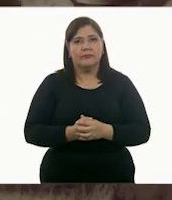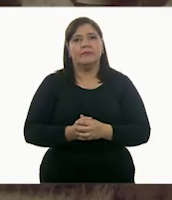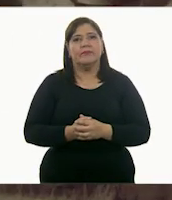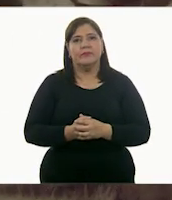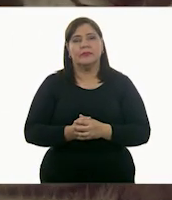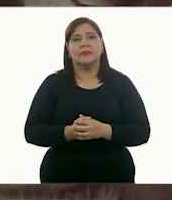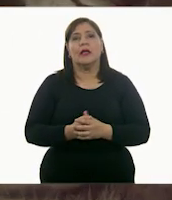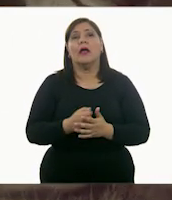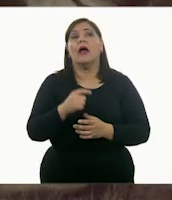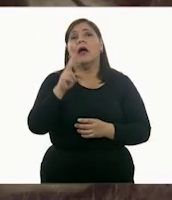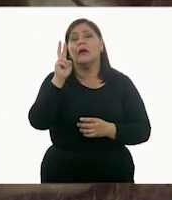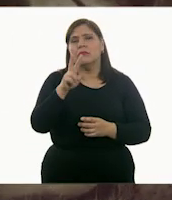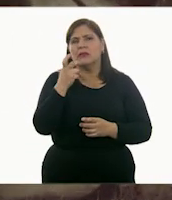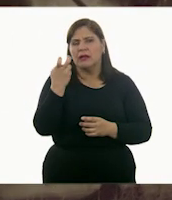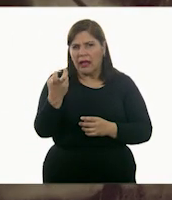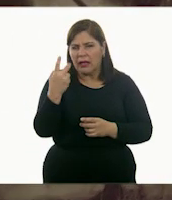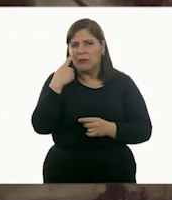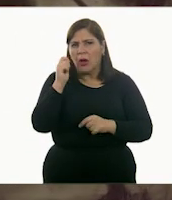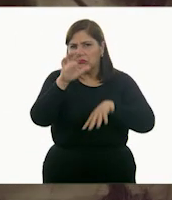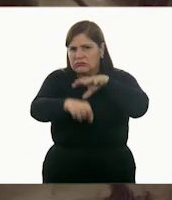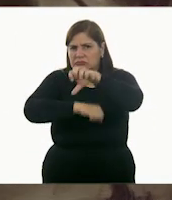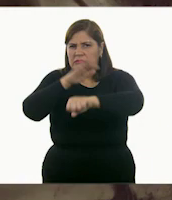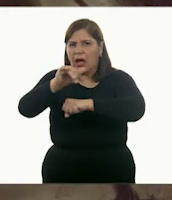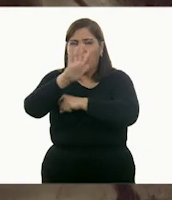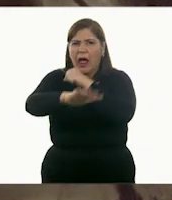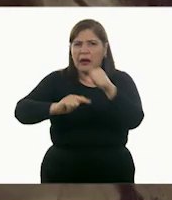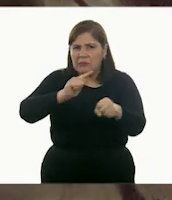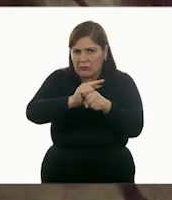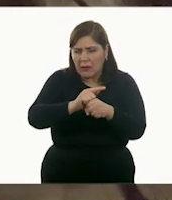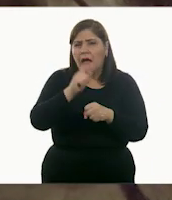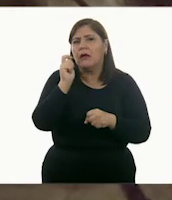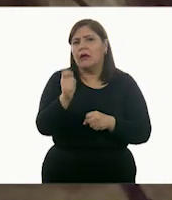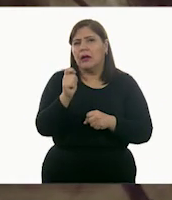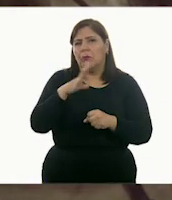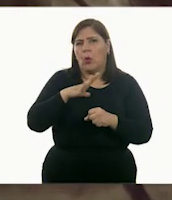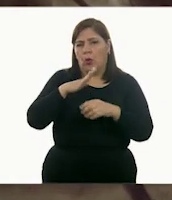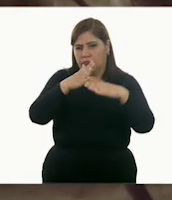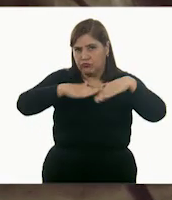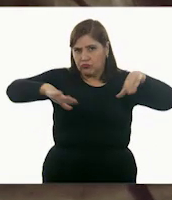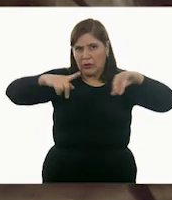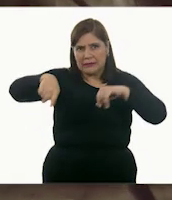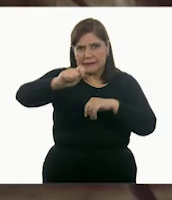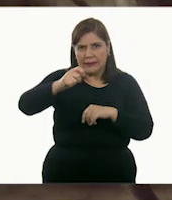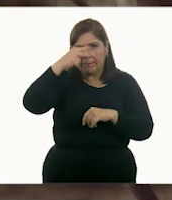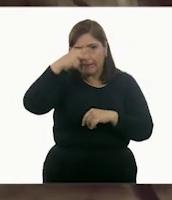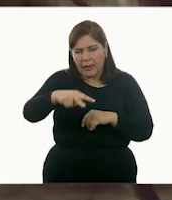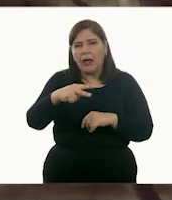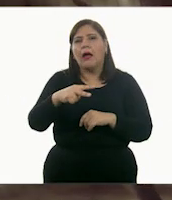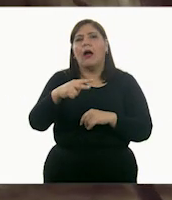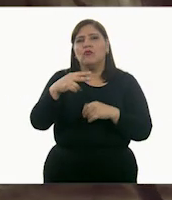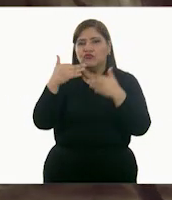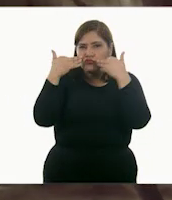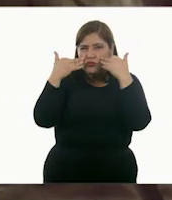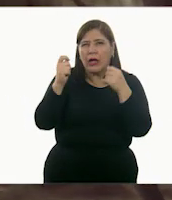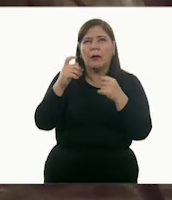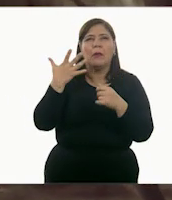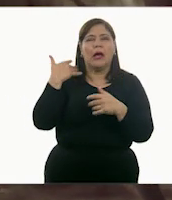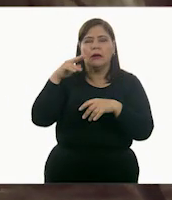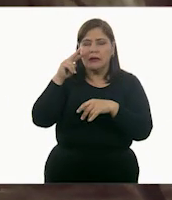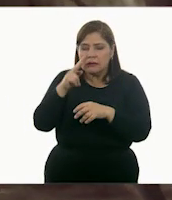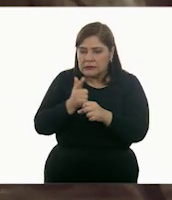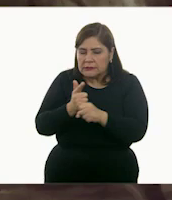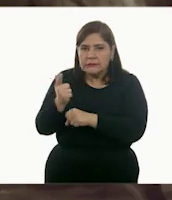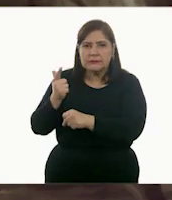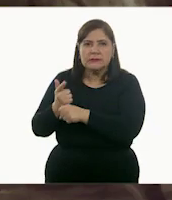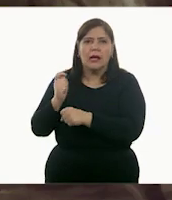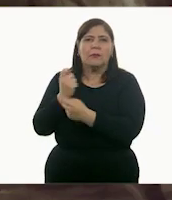Pruebas contundentes de la cacería de elefantes prehistóricos en la Cuenca de México se encuentran en fósiles recuperados en el